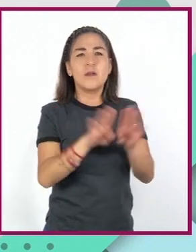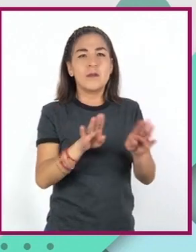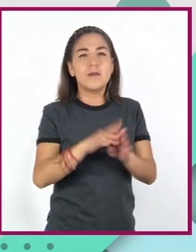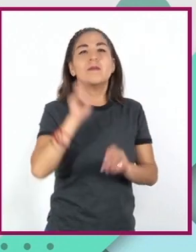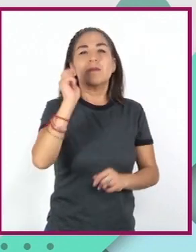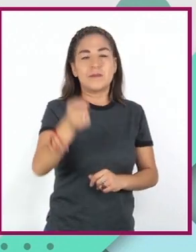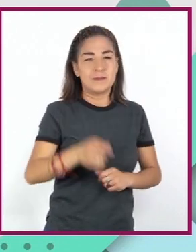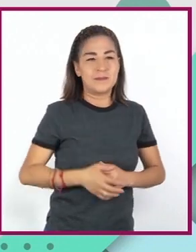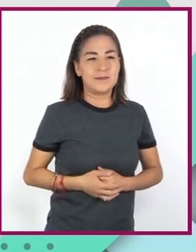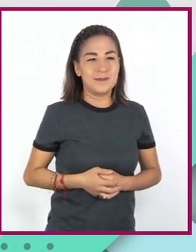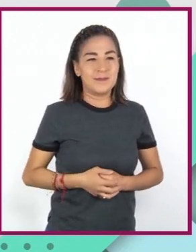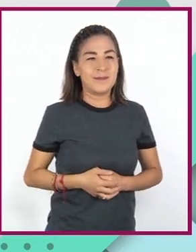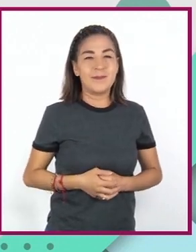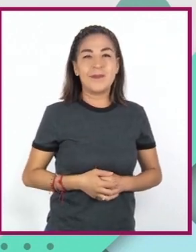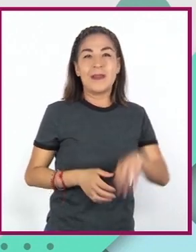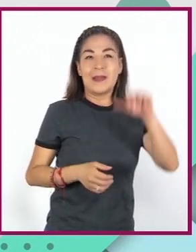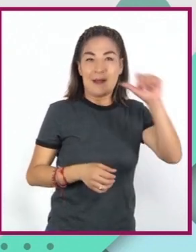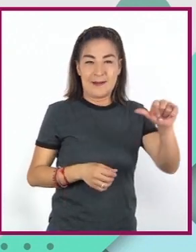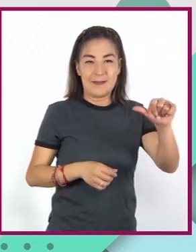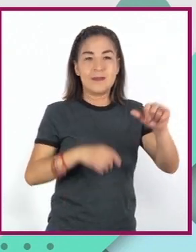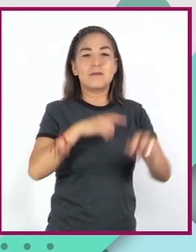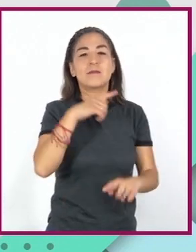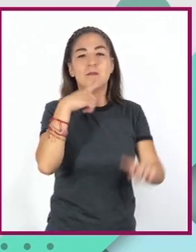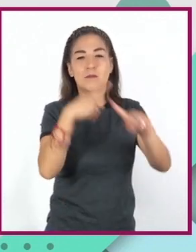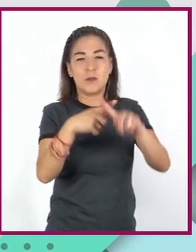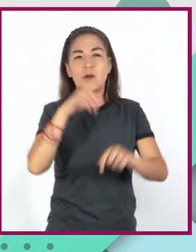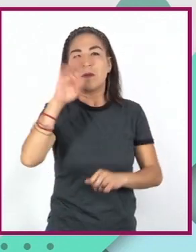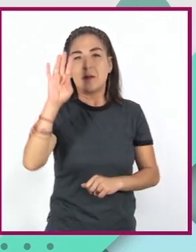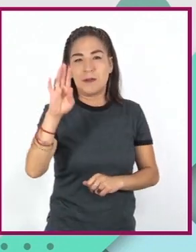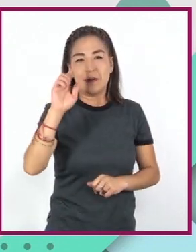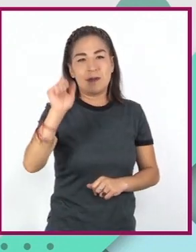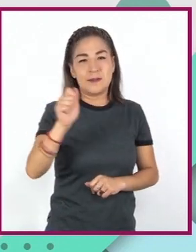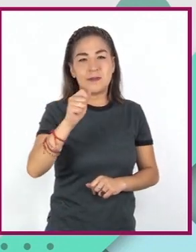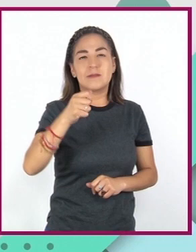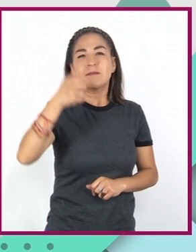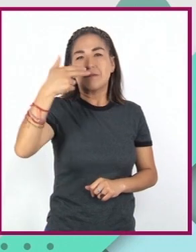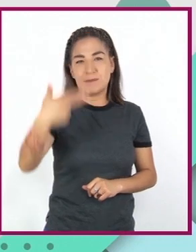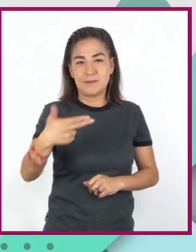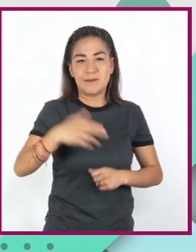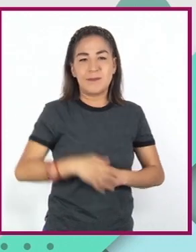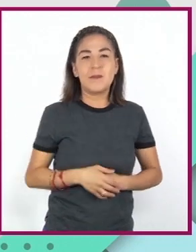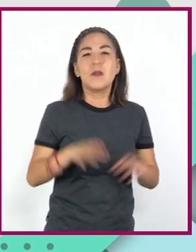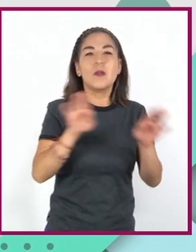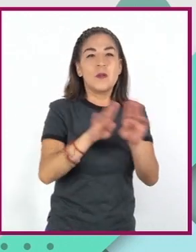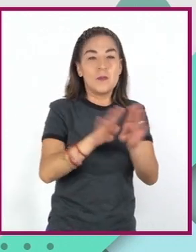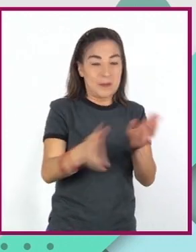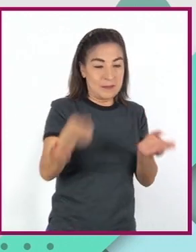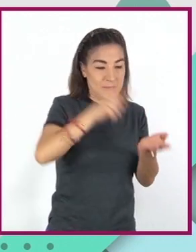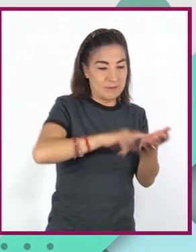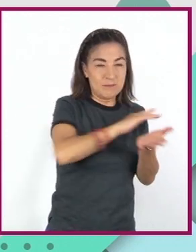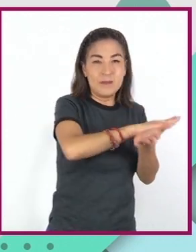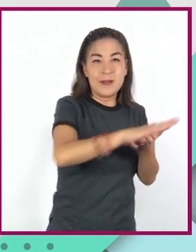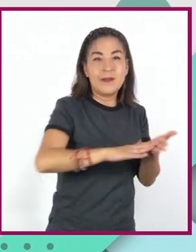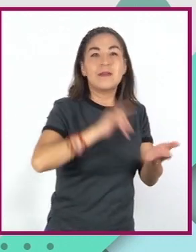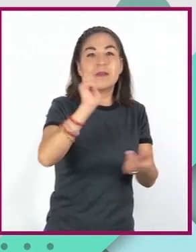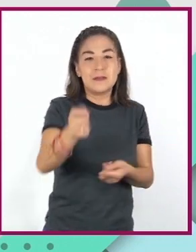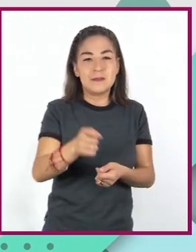a área de la base por altura. El área de la base del prisma es igual a